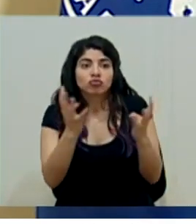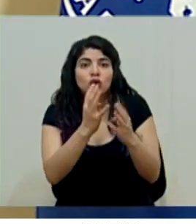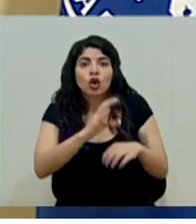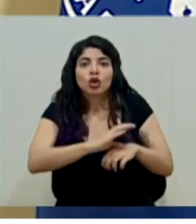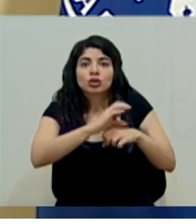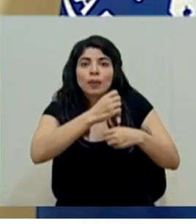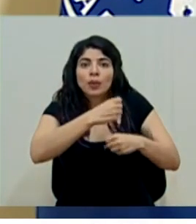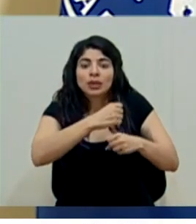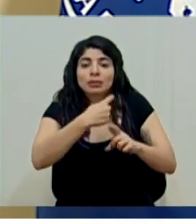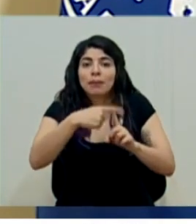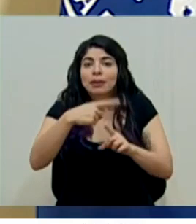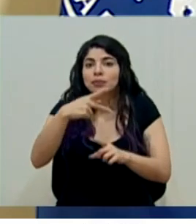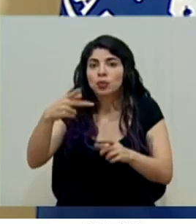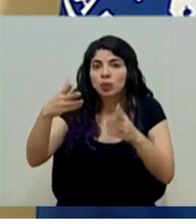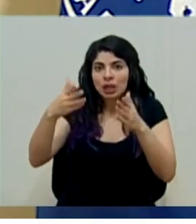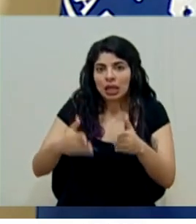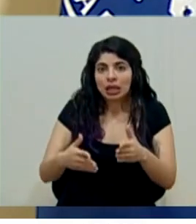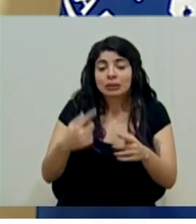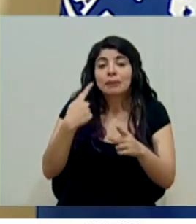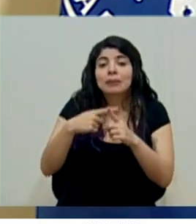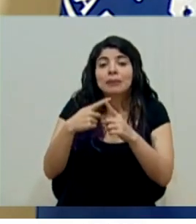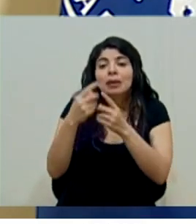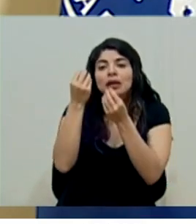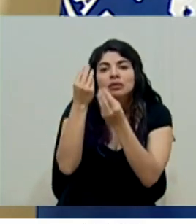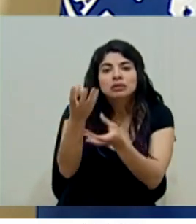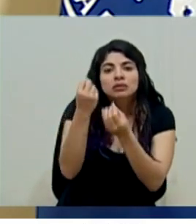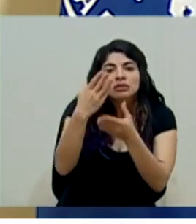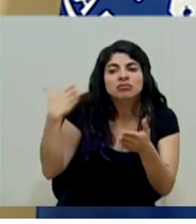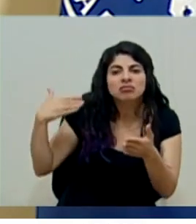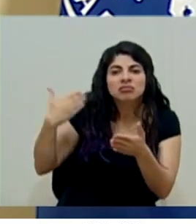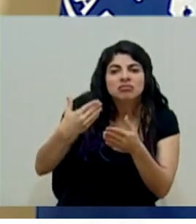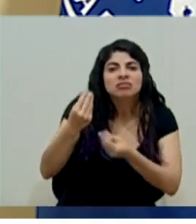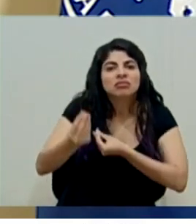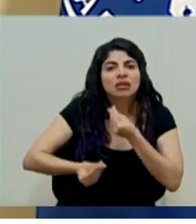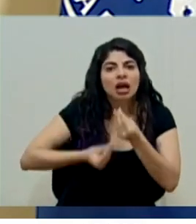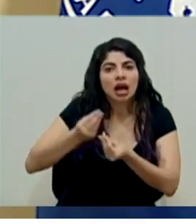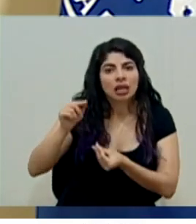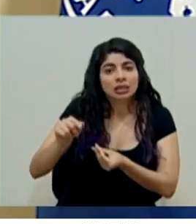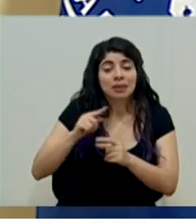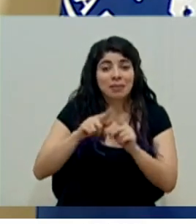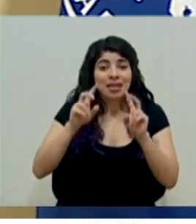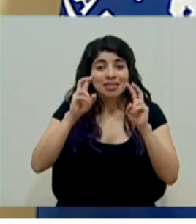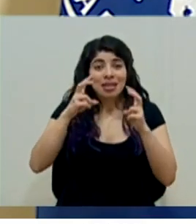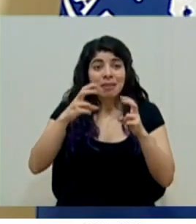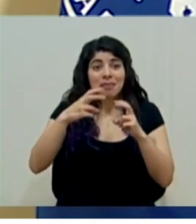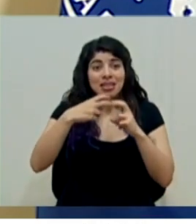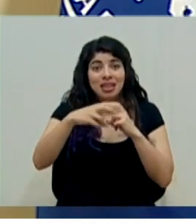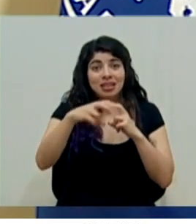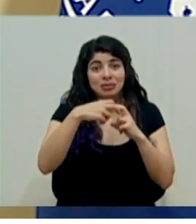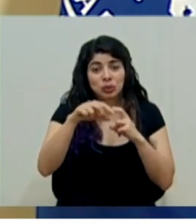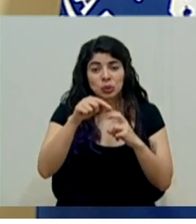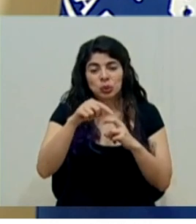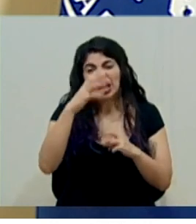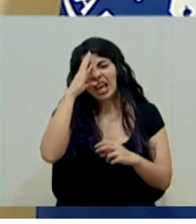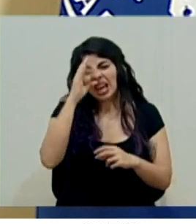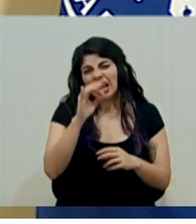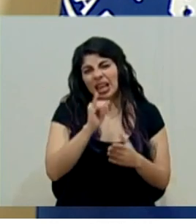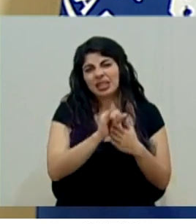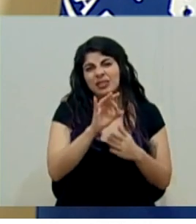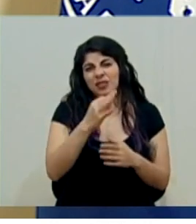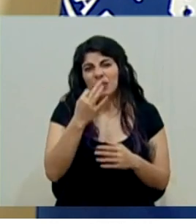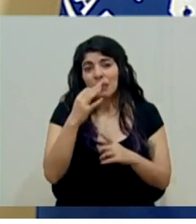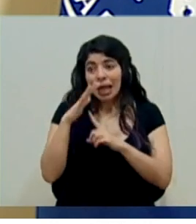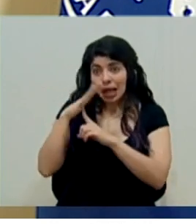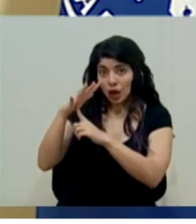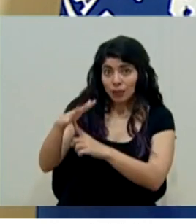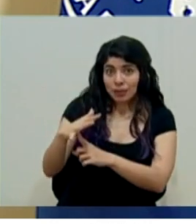Municipal y con las y los puntarenenses y rendir cuentas de lo que hemos hecho. Pero por un tema de movilidad, creo que esa será la forma en